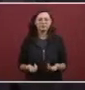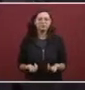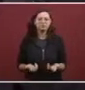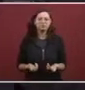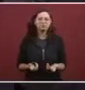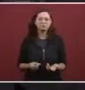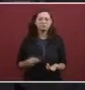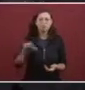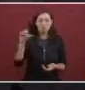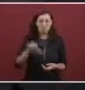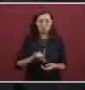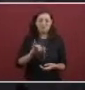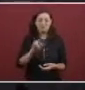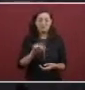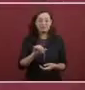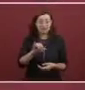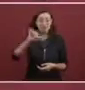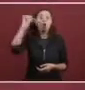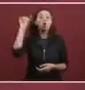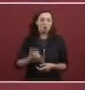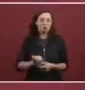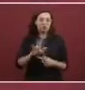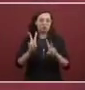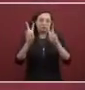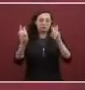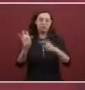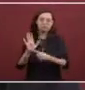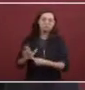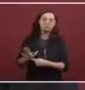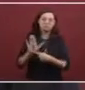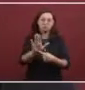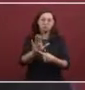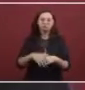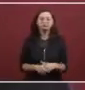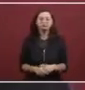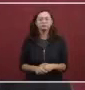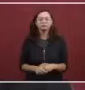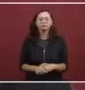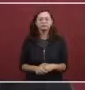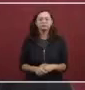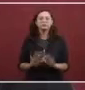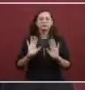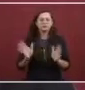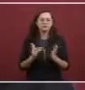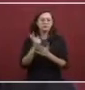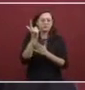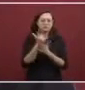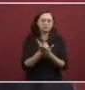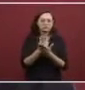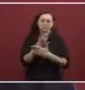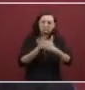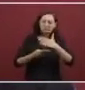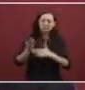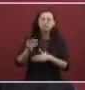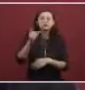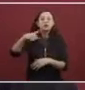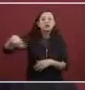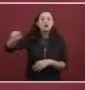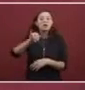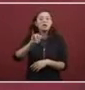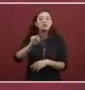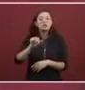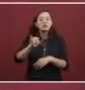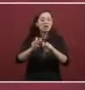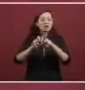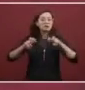en el INAI se está aclarando este asunto. Se mandó la lista, ¿sí?, y ellos ordenaron que